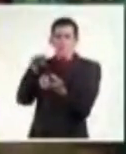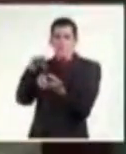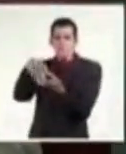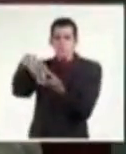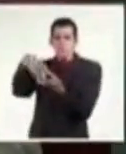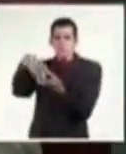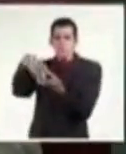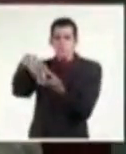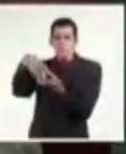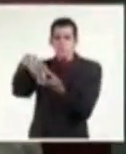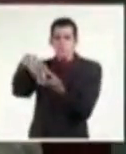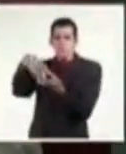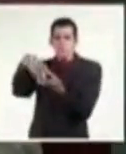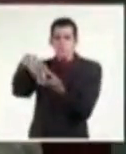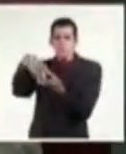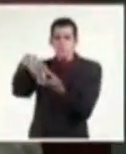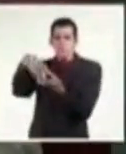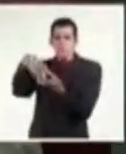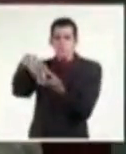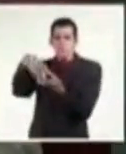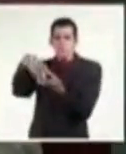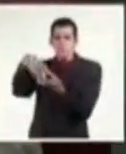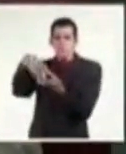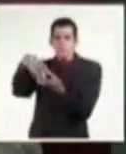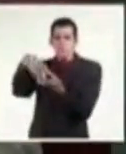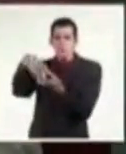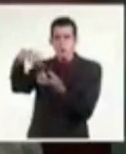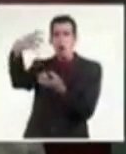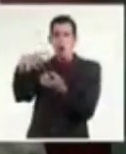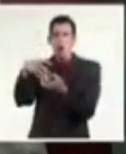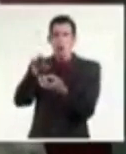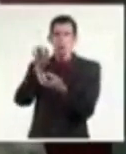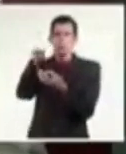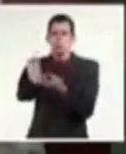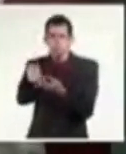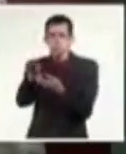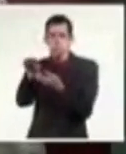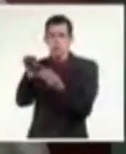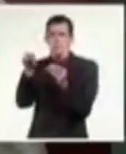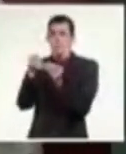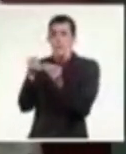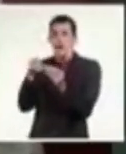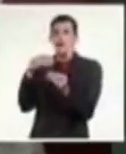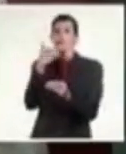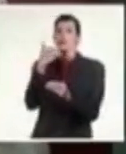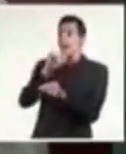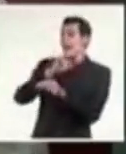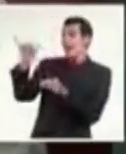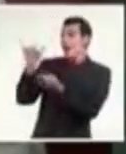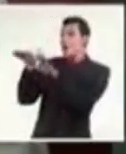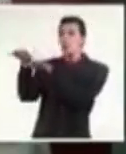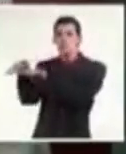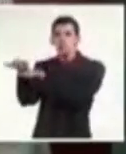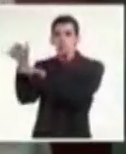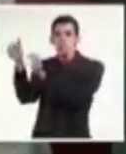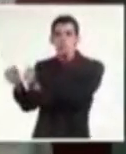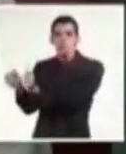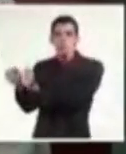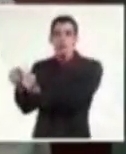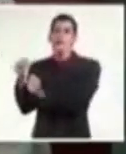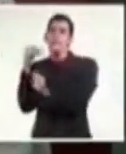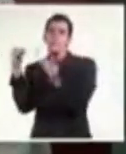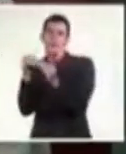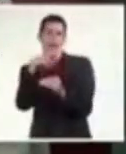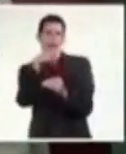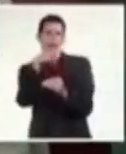policía. No está mal. No está mal. Ya con todo esto de ser actor intelectual es Ultra. Es lo que tú consumes. Es a